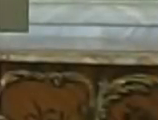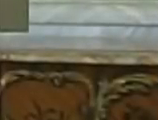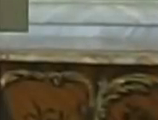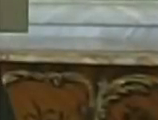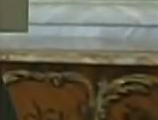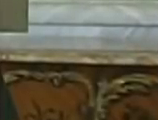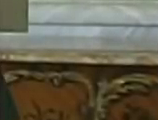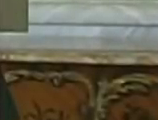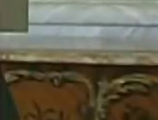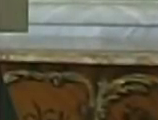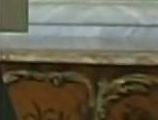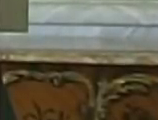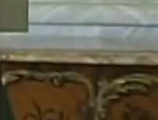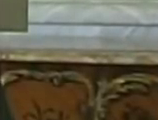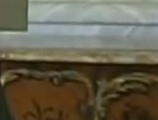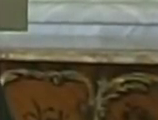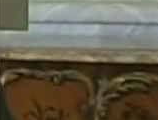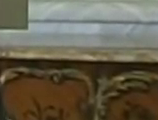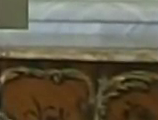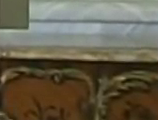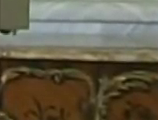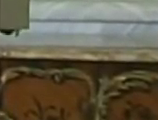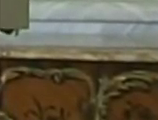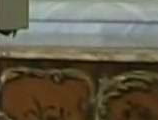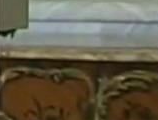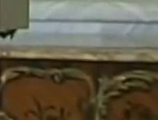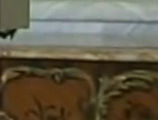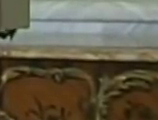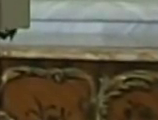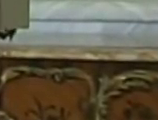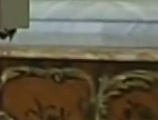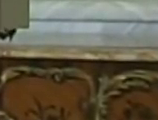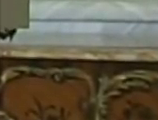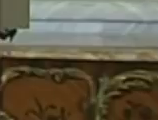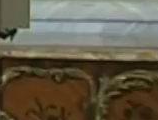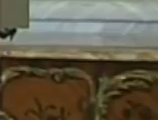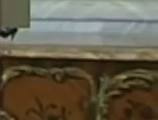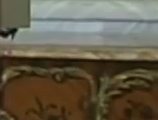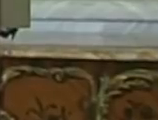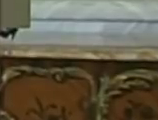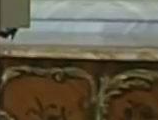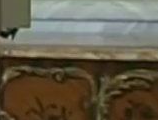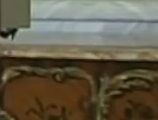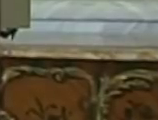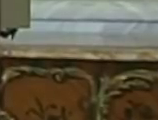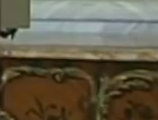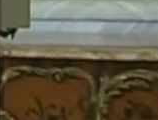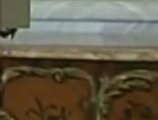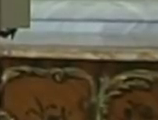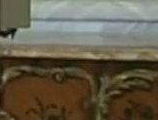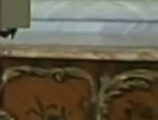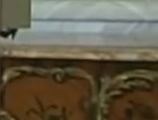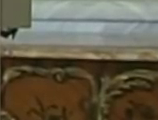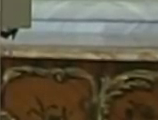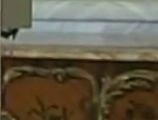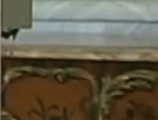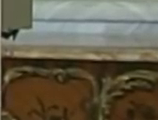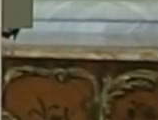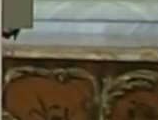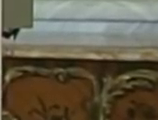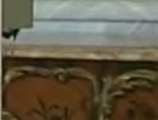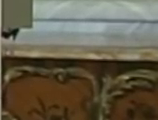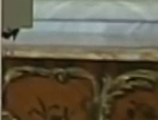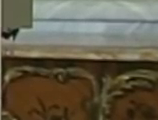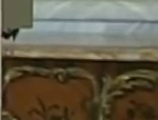contra las fuerzas imperialistas. Nosotros hemos recibido una aceptación, una hospitalidad,